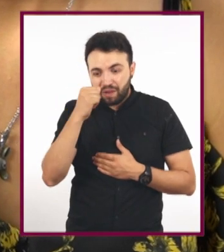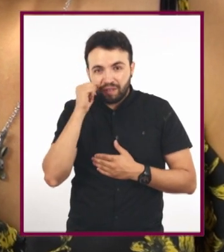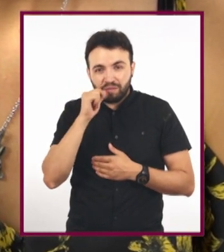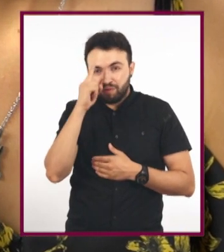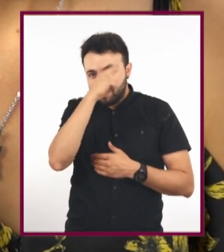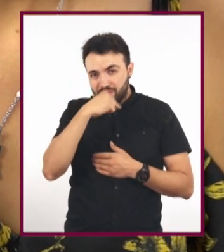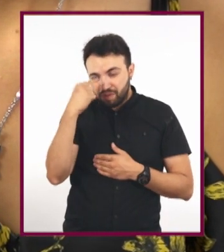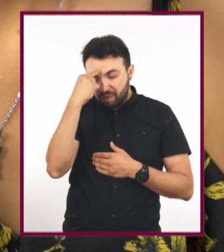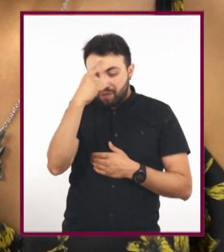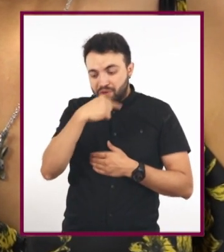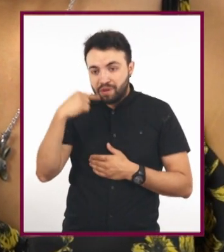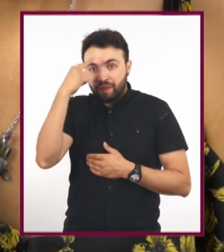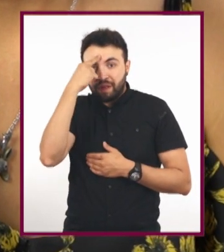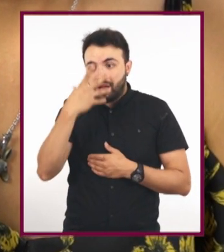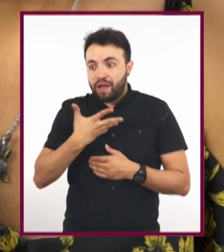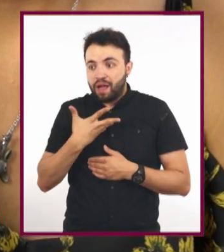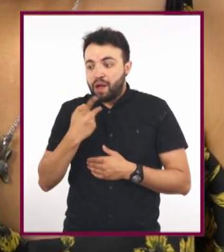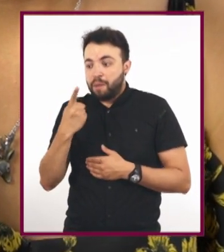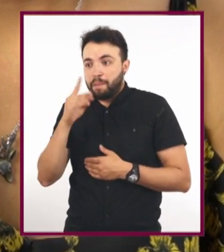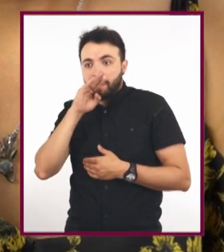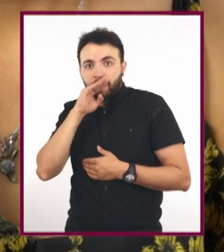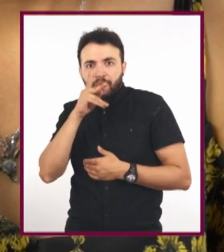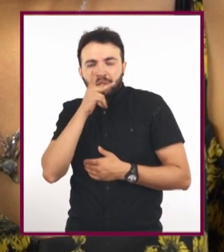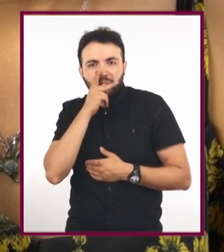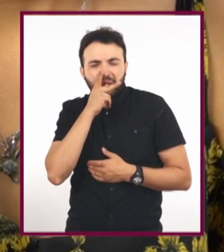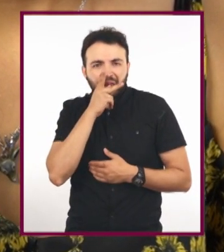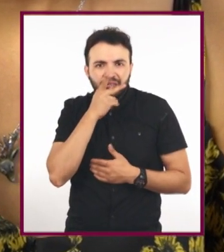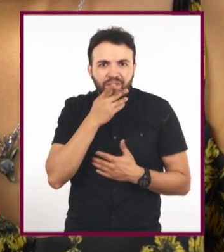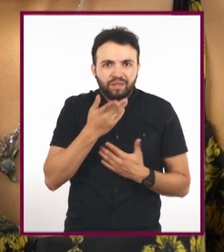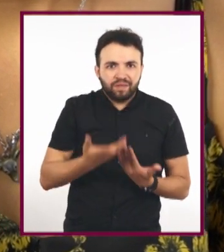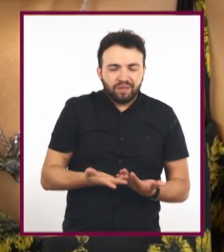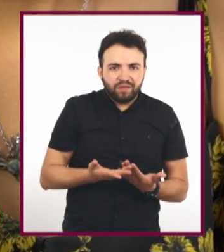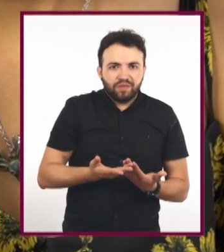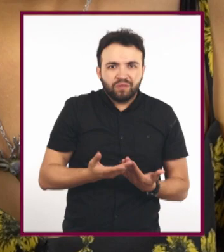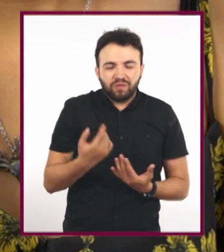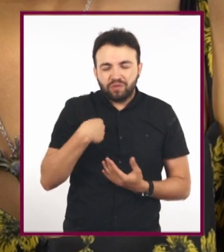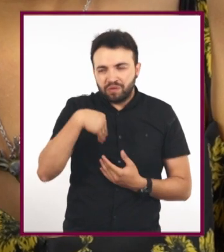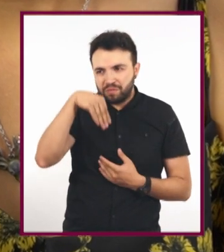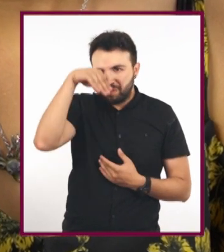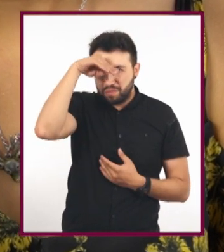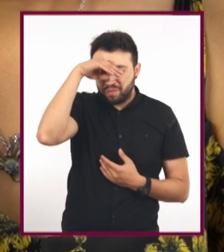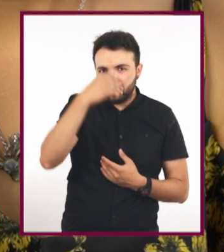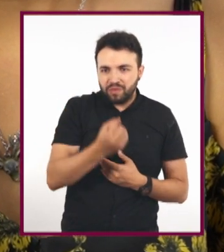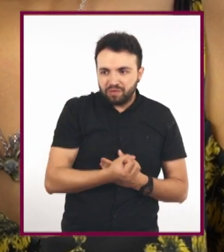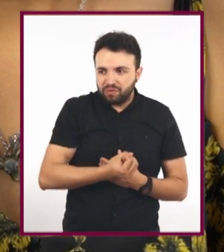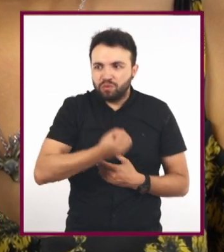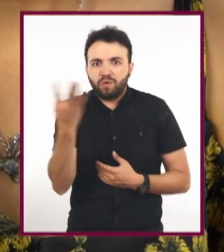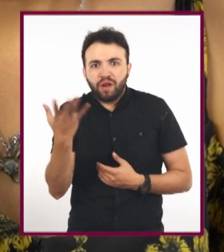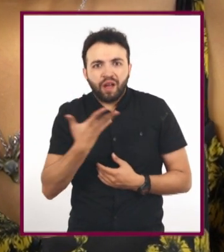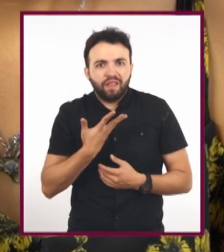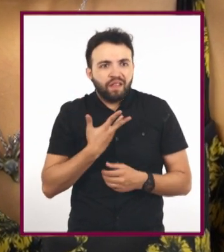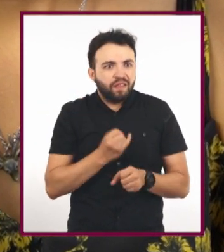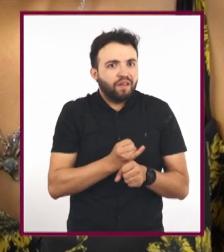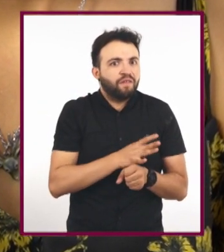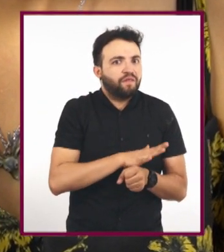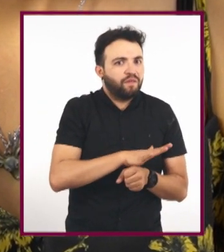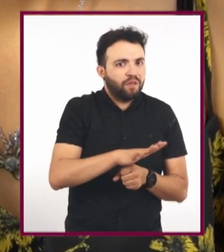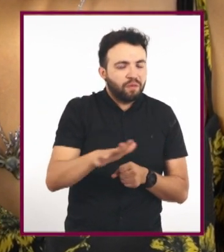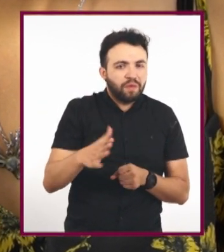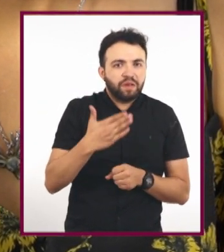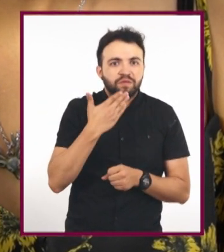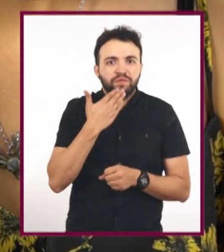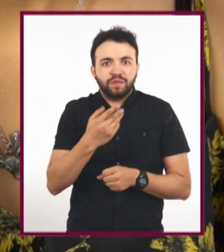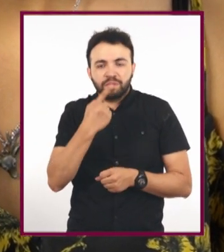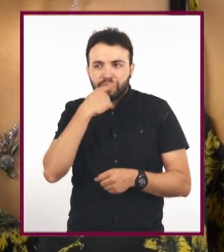Una de las razones principales por que las mujeres dejan de trabajar o estudiar es porque tienen embarazos no deseados. Leí que en México,